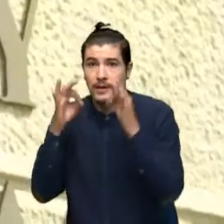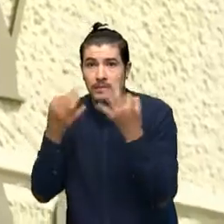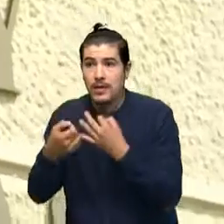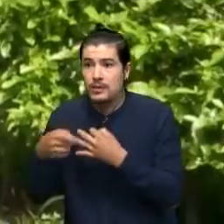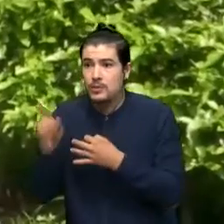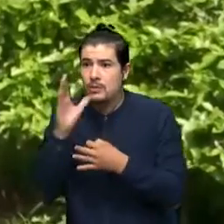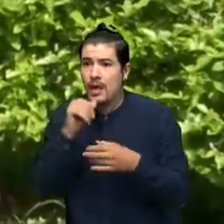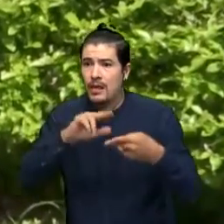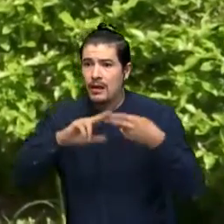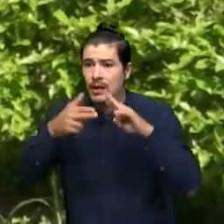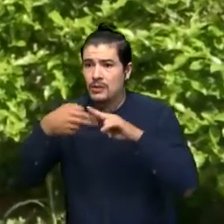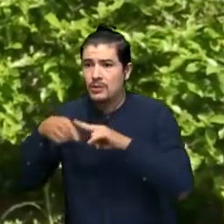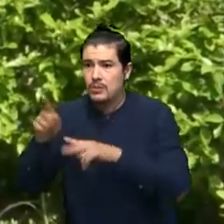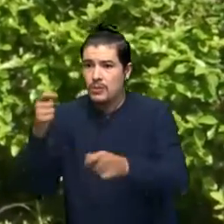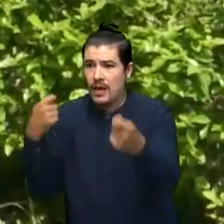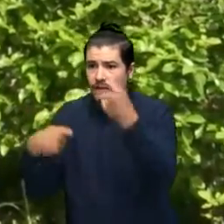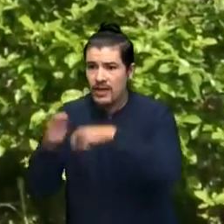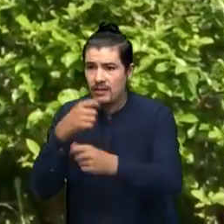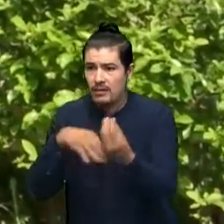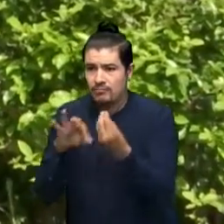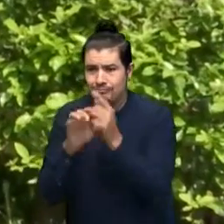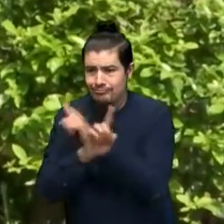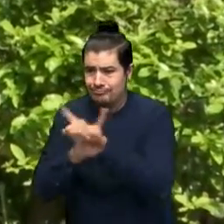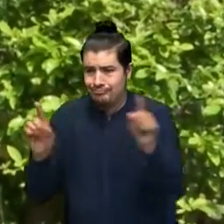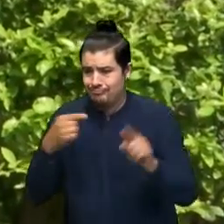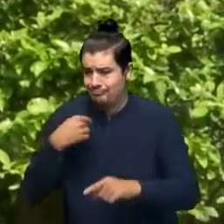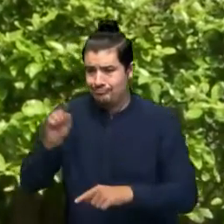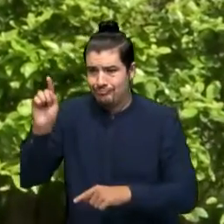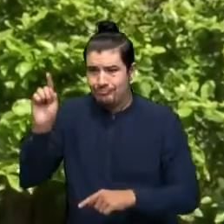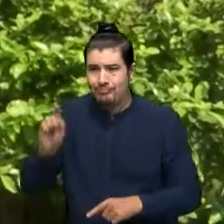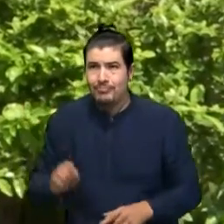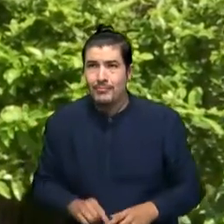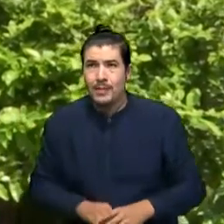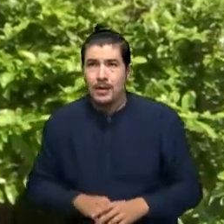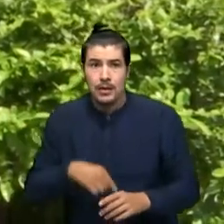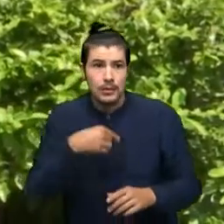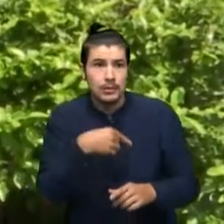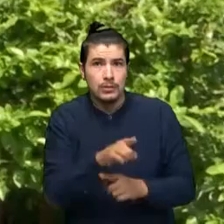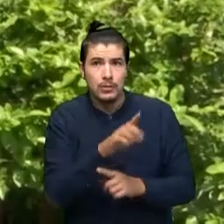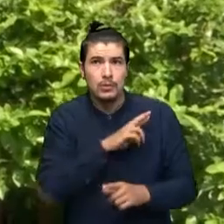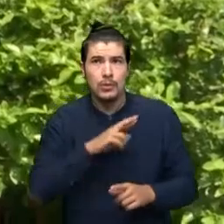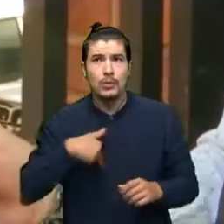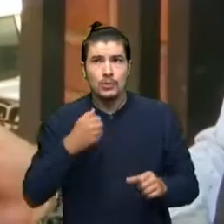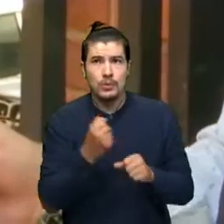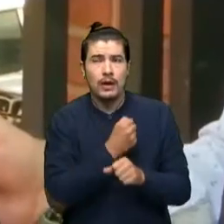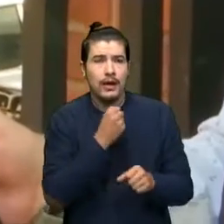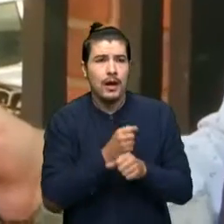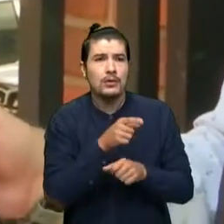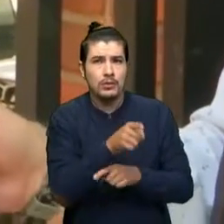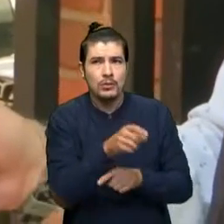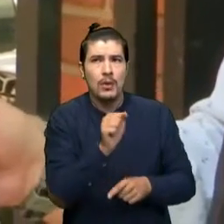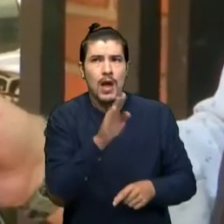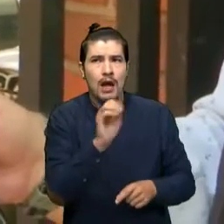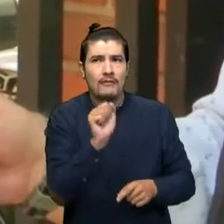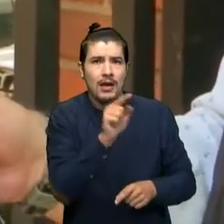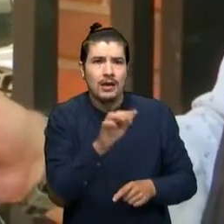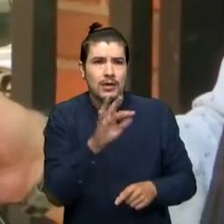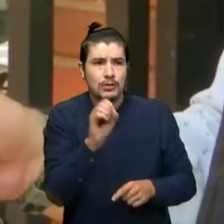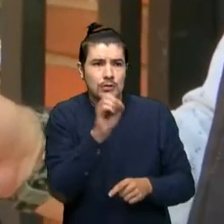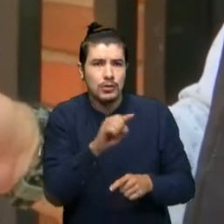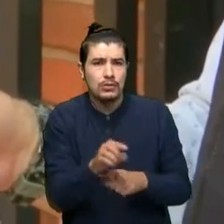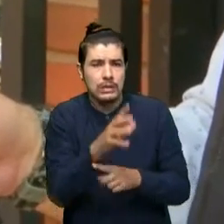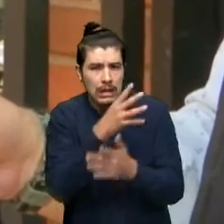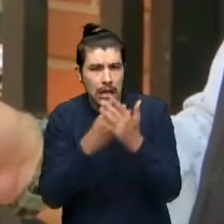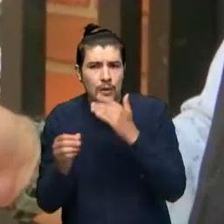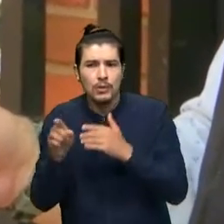nada tenía que ver con el expendio de estupefacientes en la zona. Él estaba con nosotros trabajando en abastos. Salió para irse a